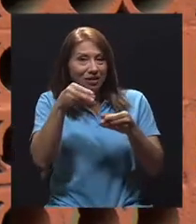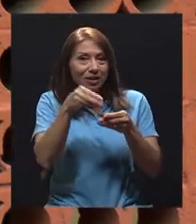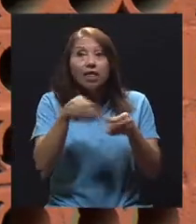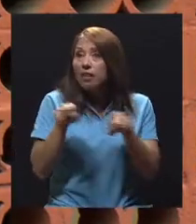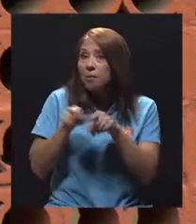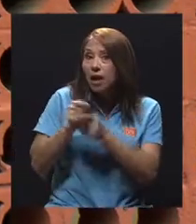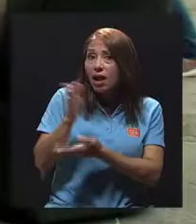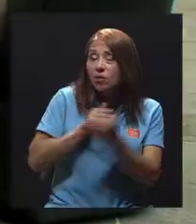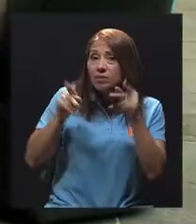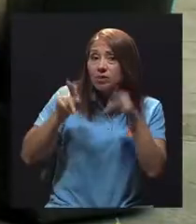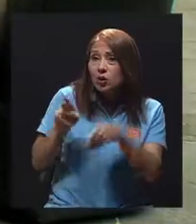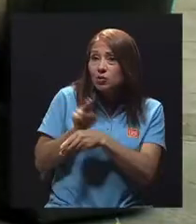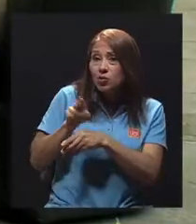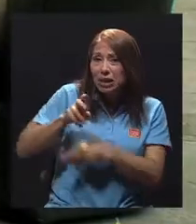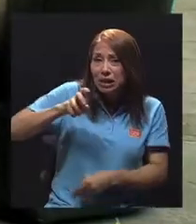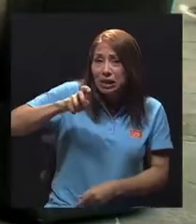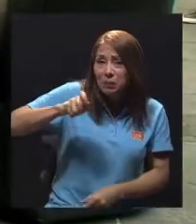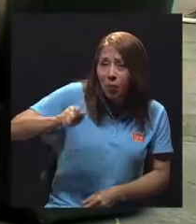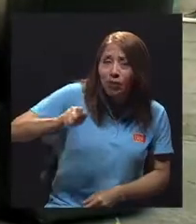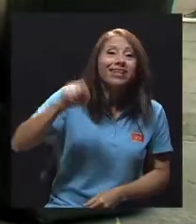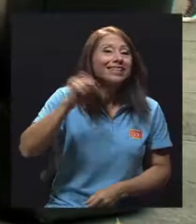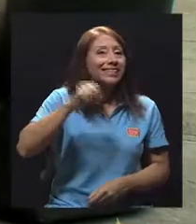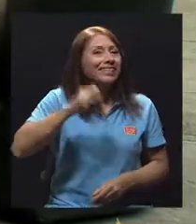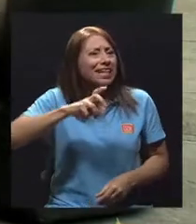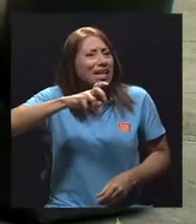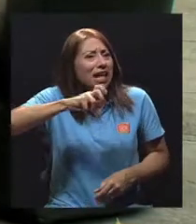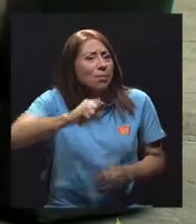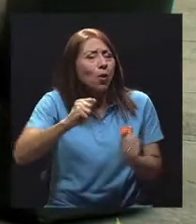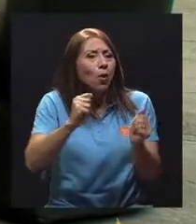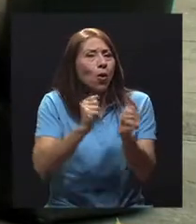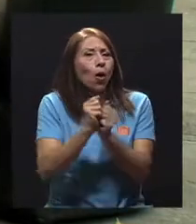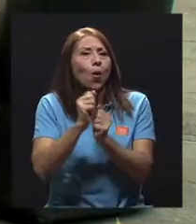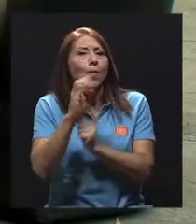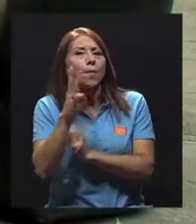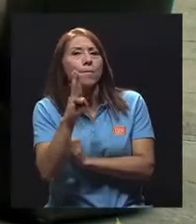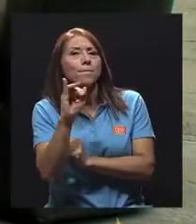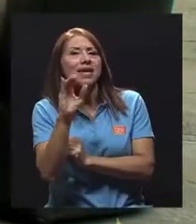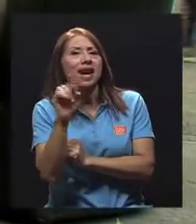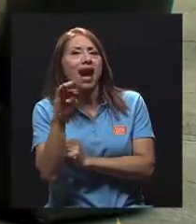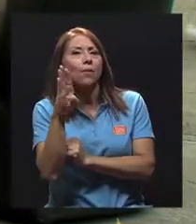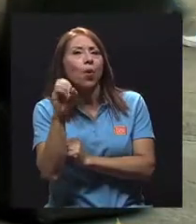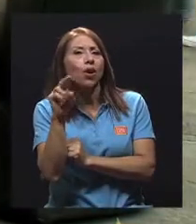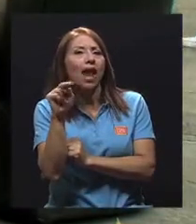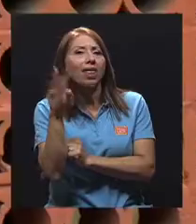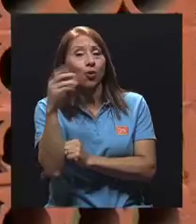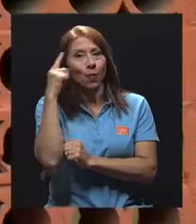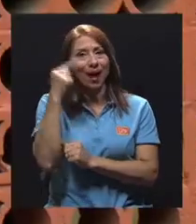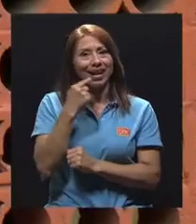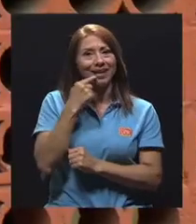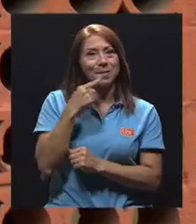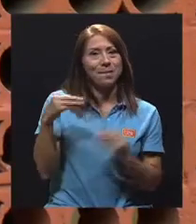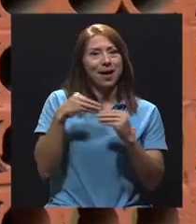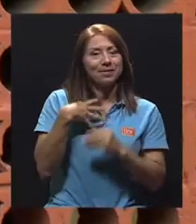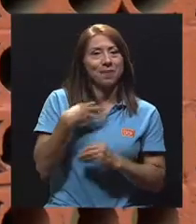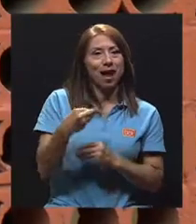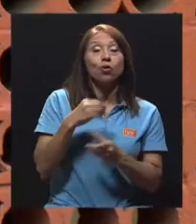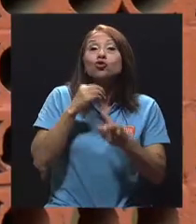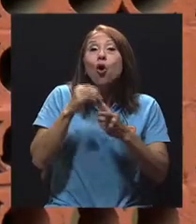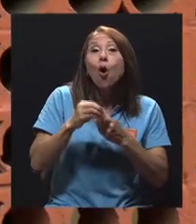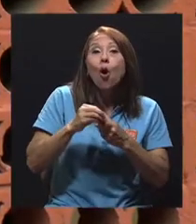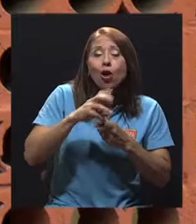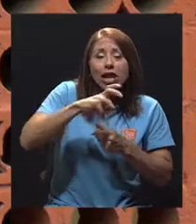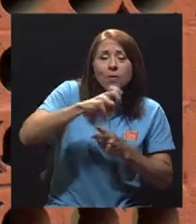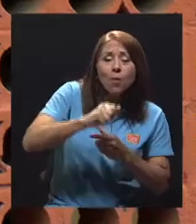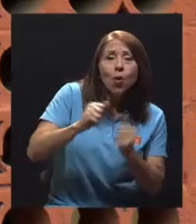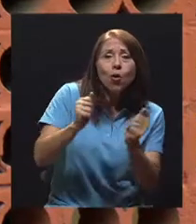Hasta limón, ¿verdad? Hay algunas sí, personas. Sí, hay gente que le echan limón con bicarbonato para hacerlos más blancos, o limón con agua oxigenada